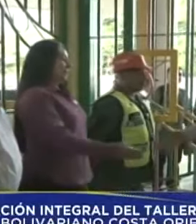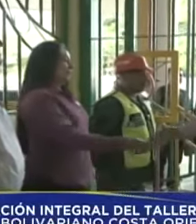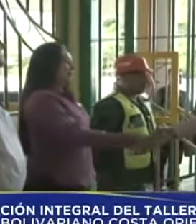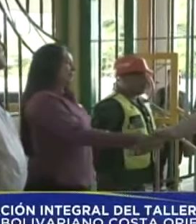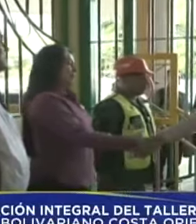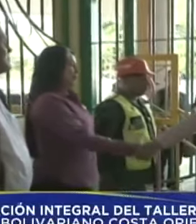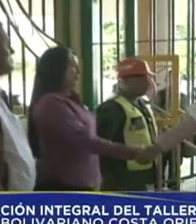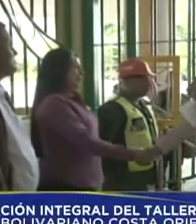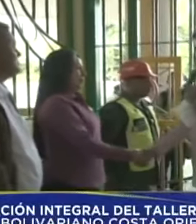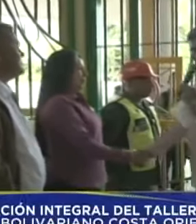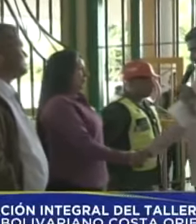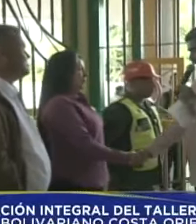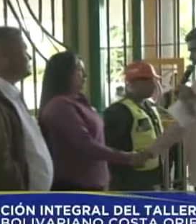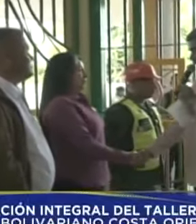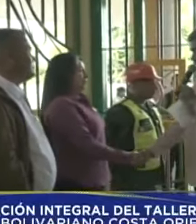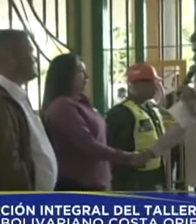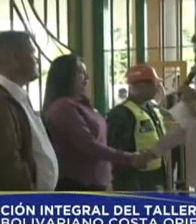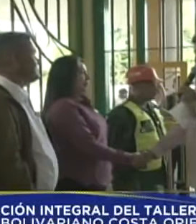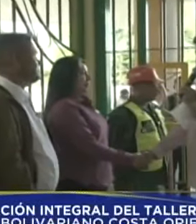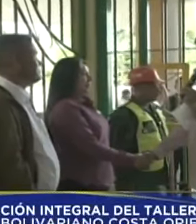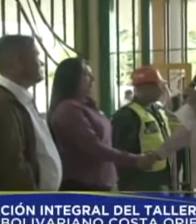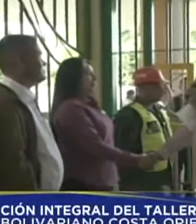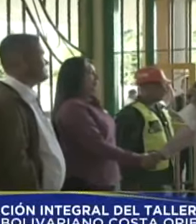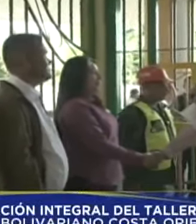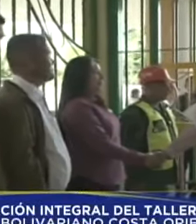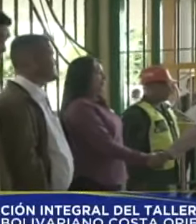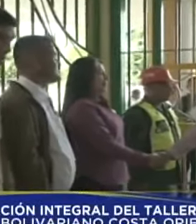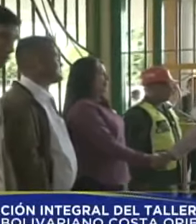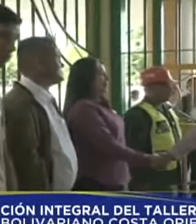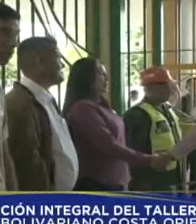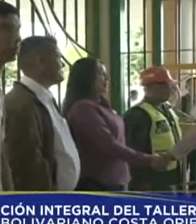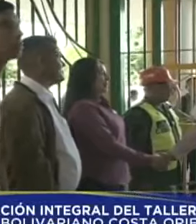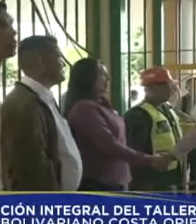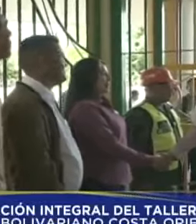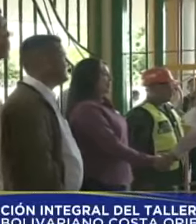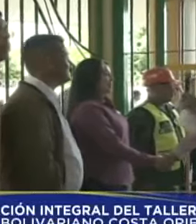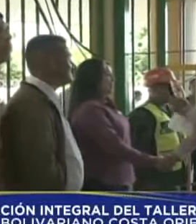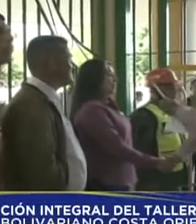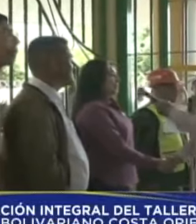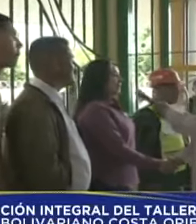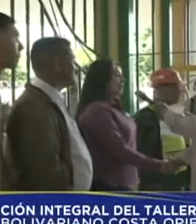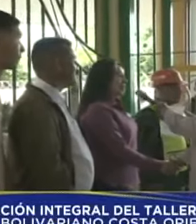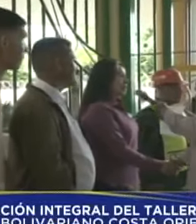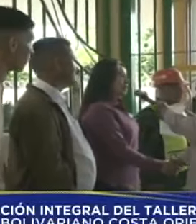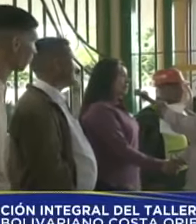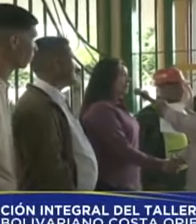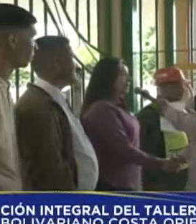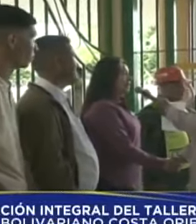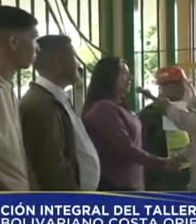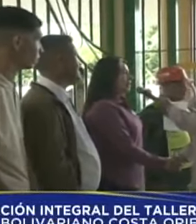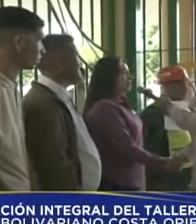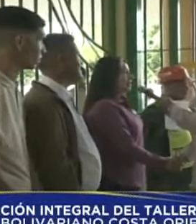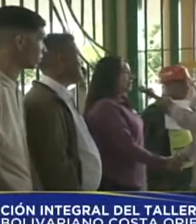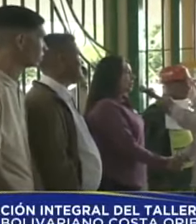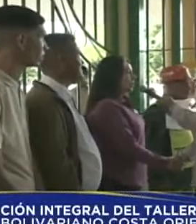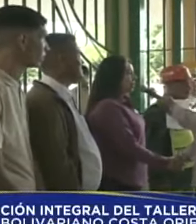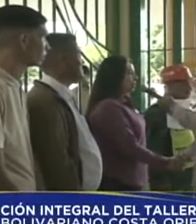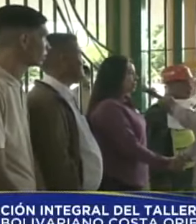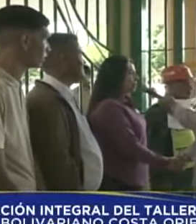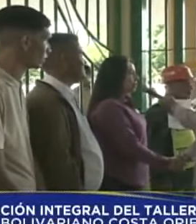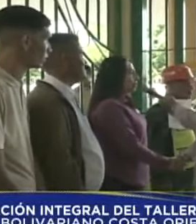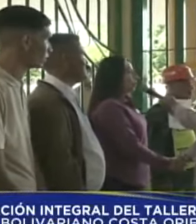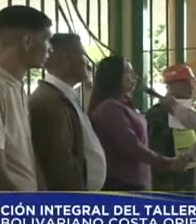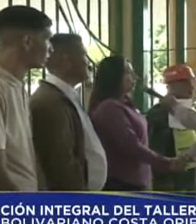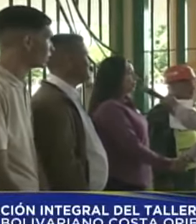Latina profesora Penélope González cómo está bien gracias presidente la chinita lo